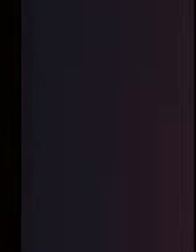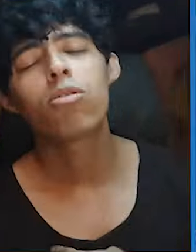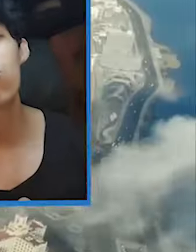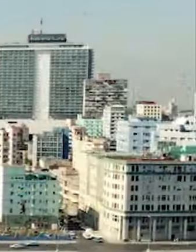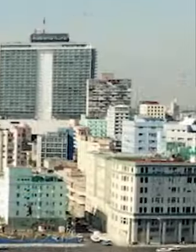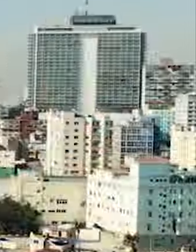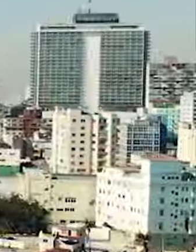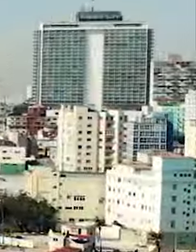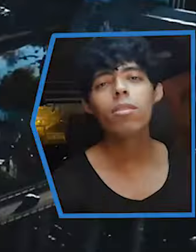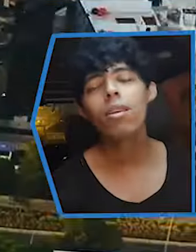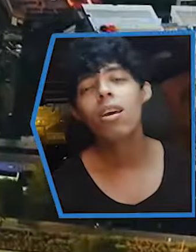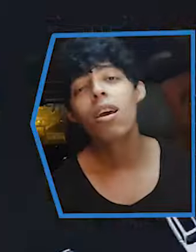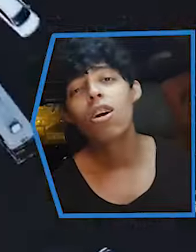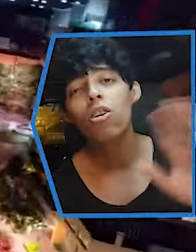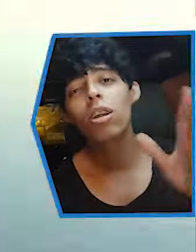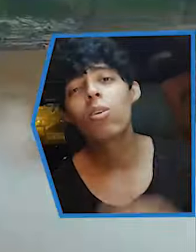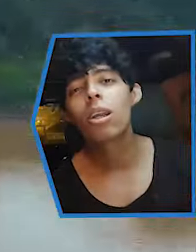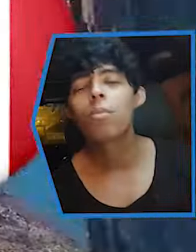Hola, hola.